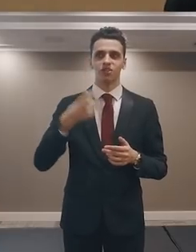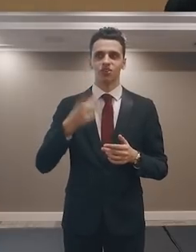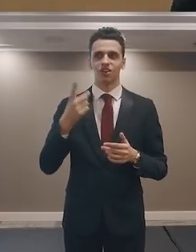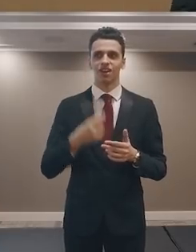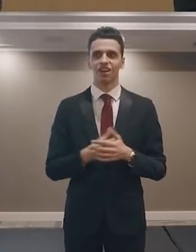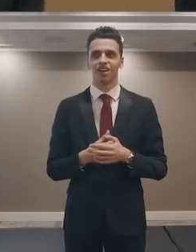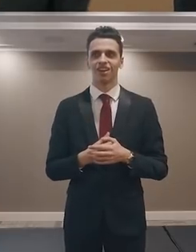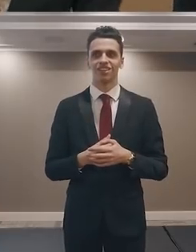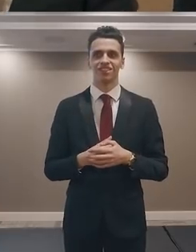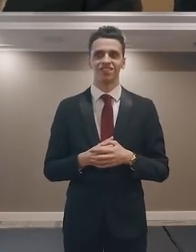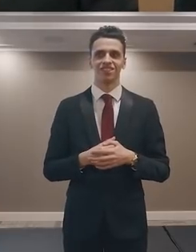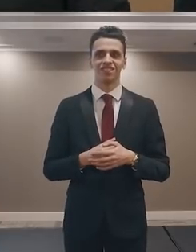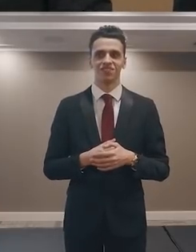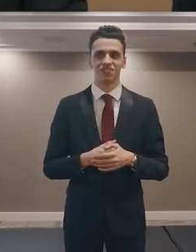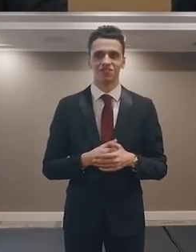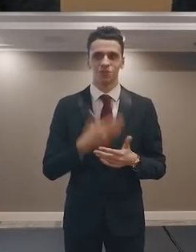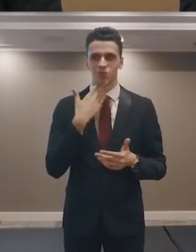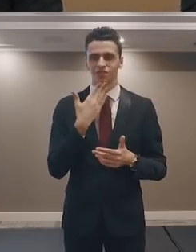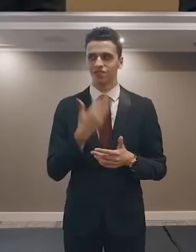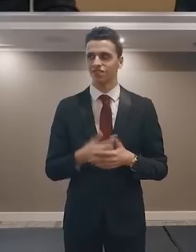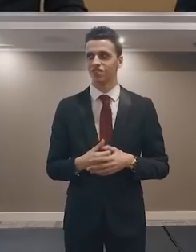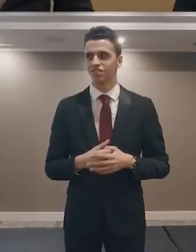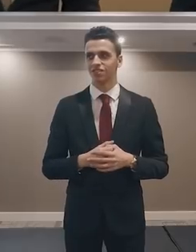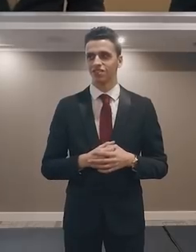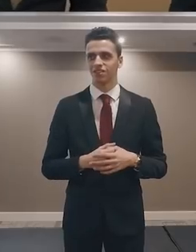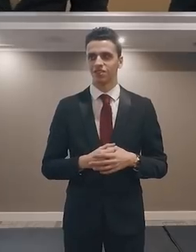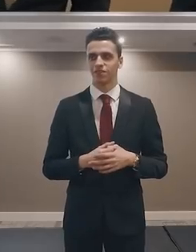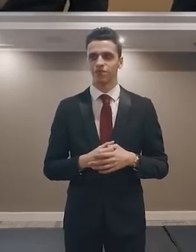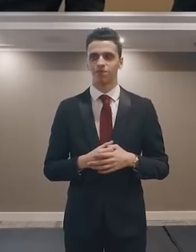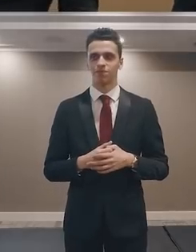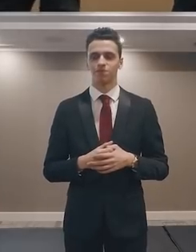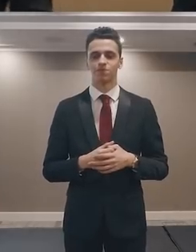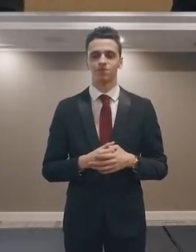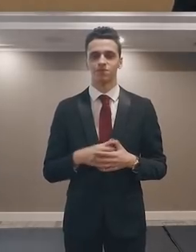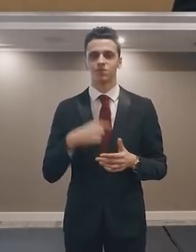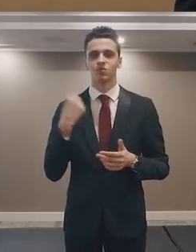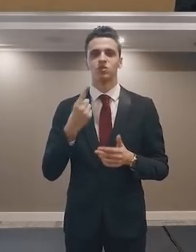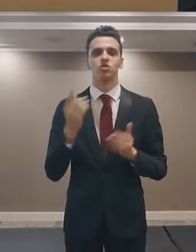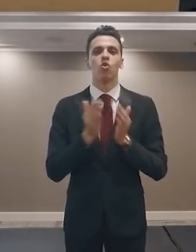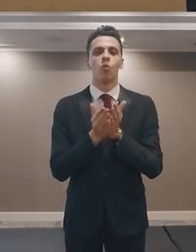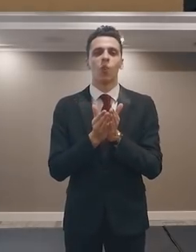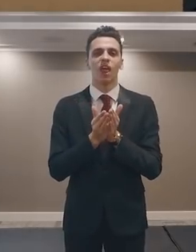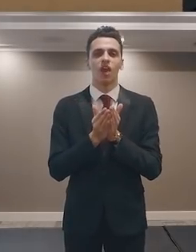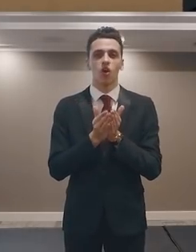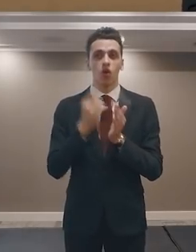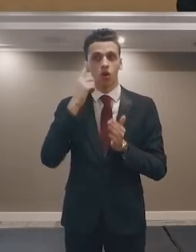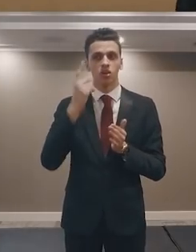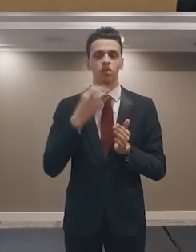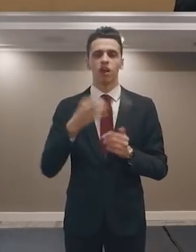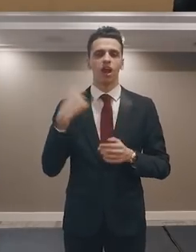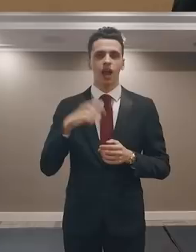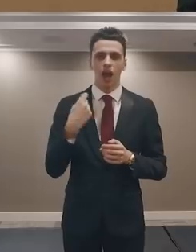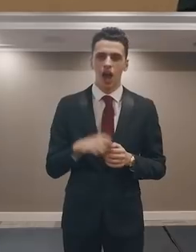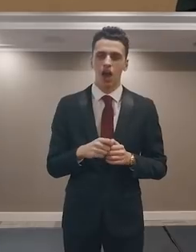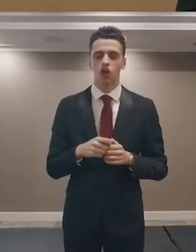antes no me mientas normalmente cuando oigamos la palabra crucero en que pensábamos en algo muy caro en algo para jubilados en